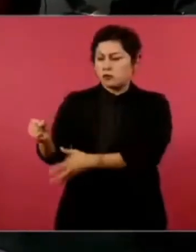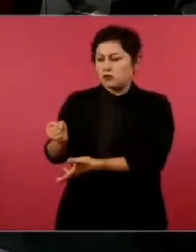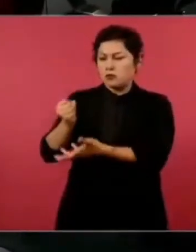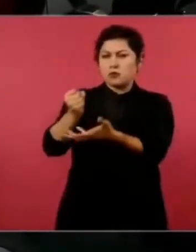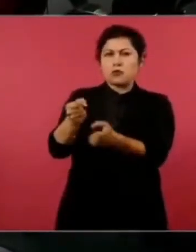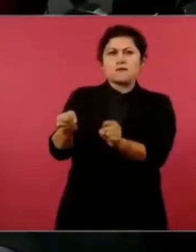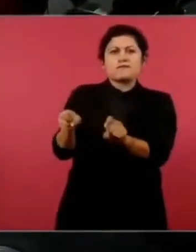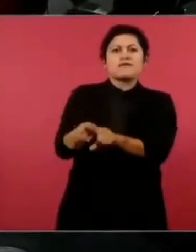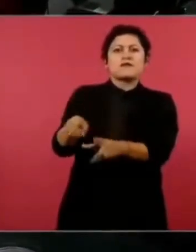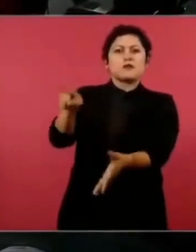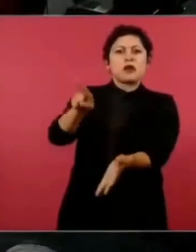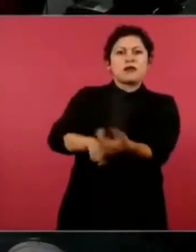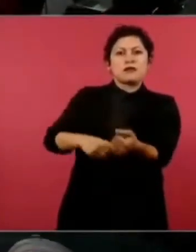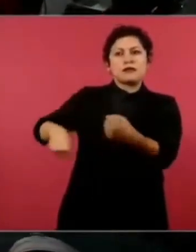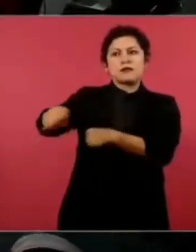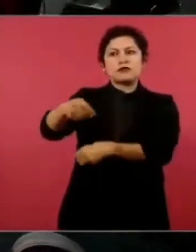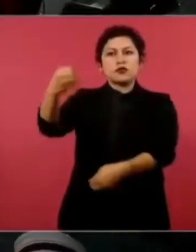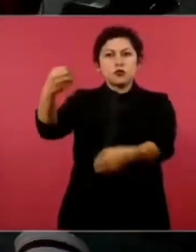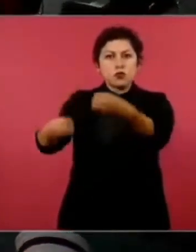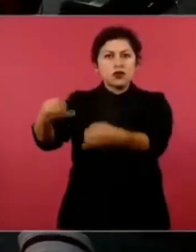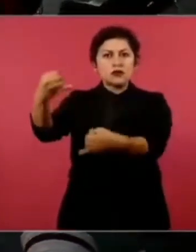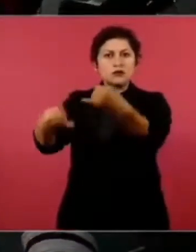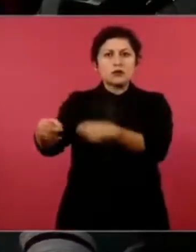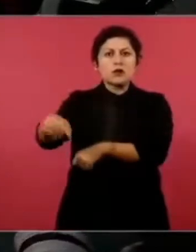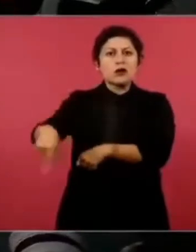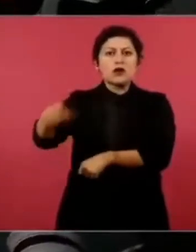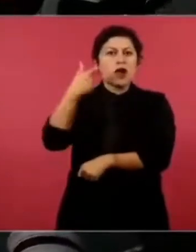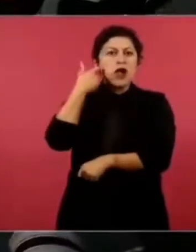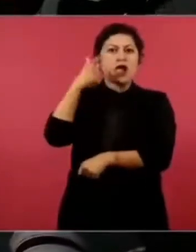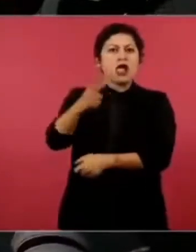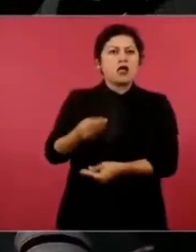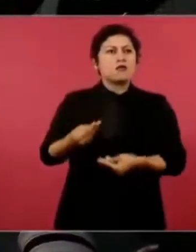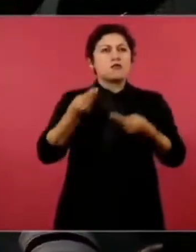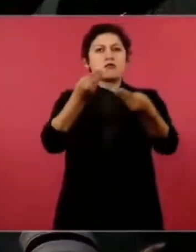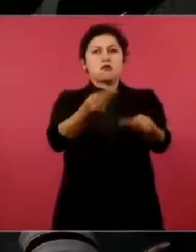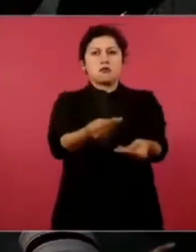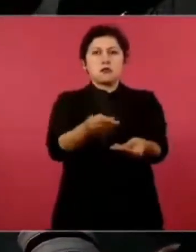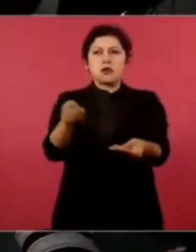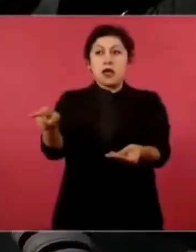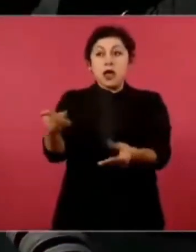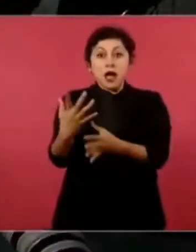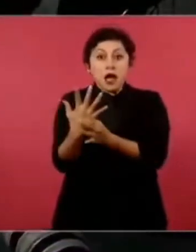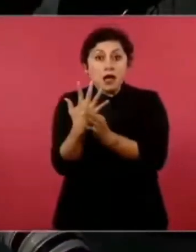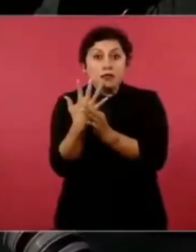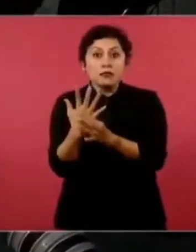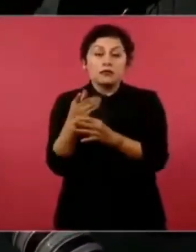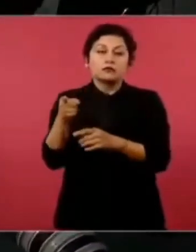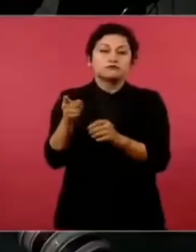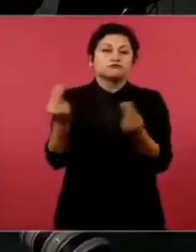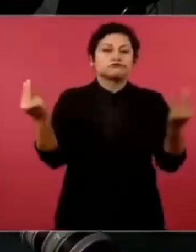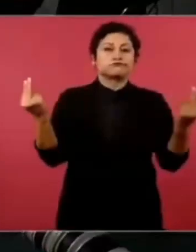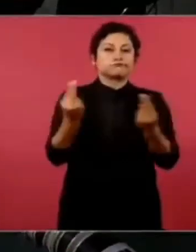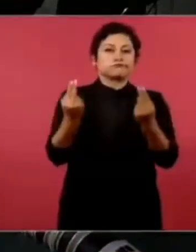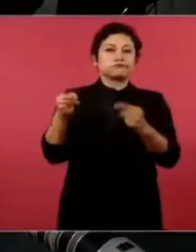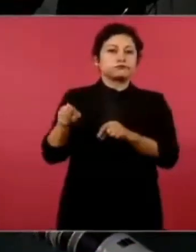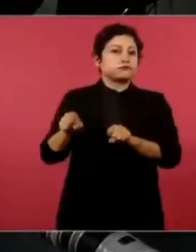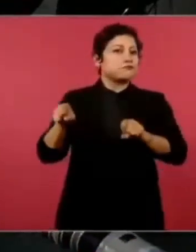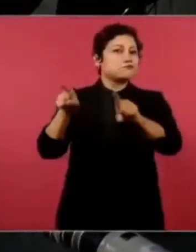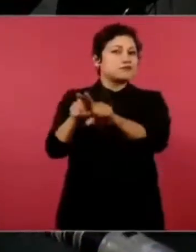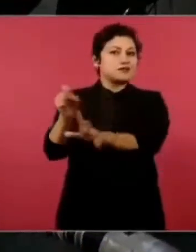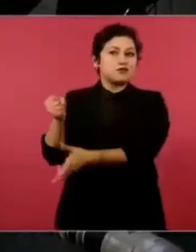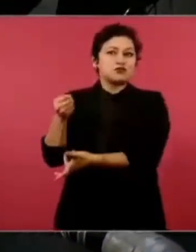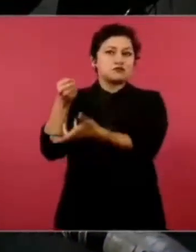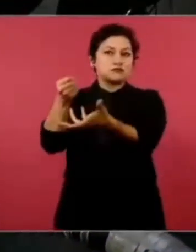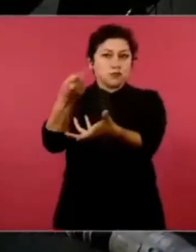ministros y los jueces no quieren devolver y de los que afirman es vital para su funcionamiento. Presidente,